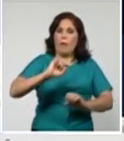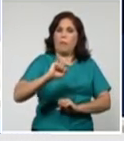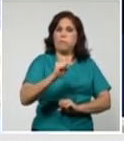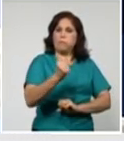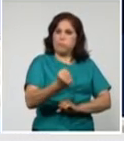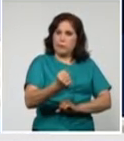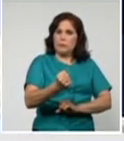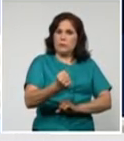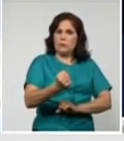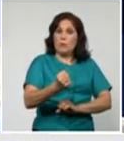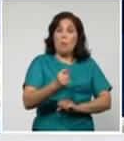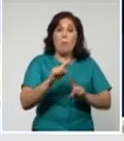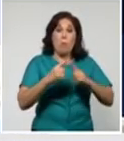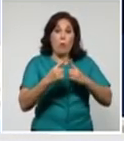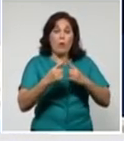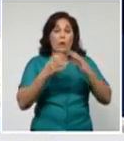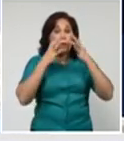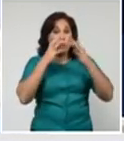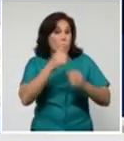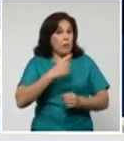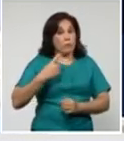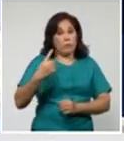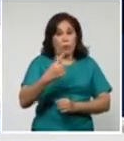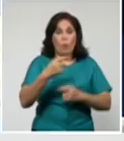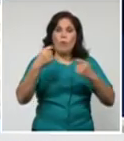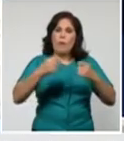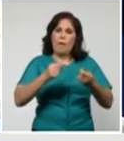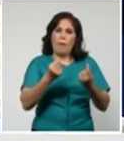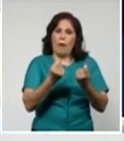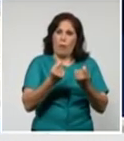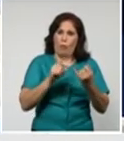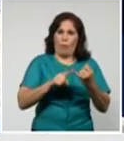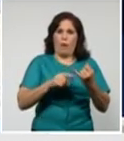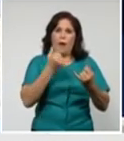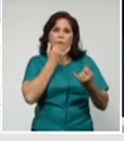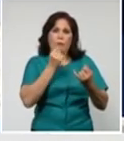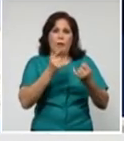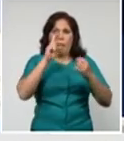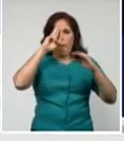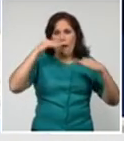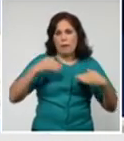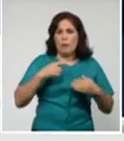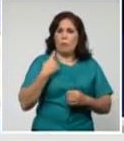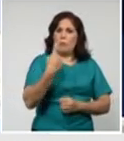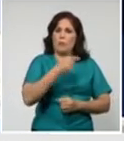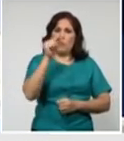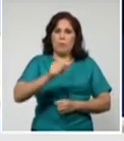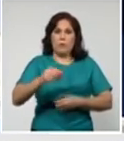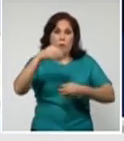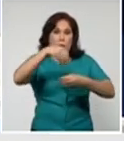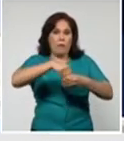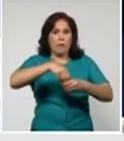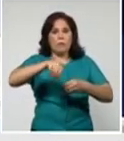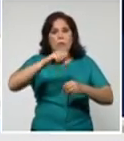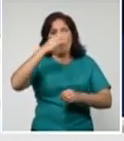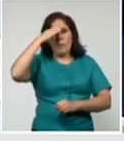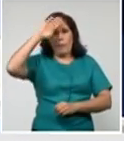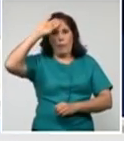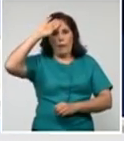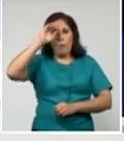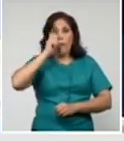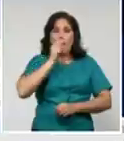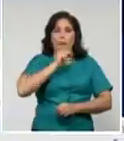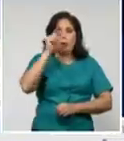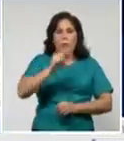la repercusión que tiene para la economía, para la vida de nuestras personas. Héctor, hasta aquí